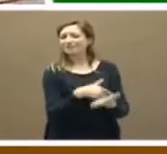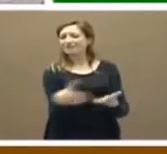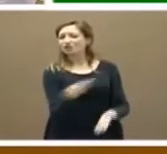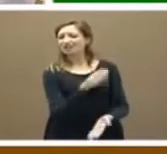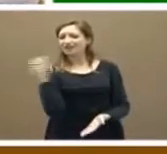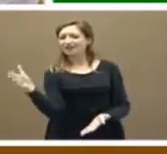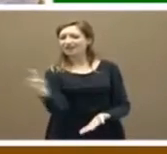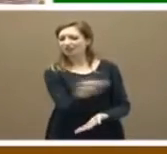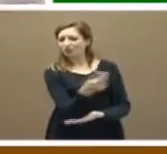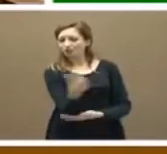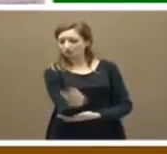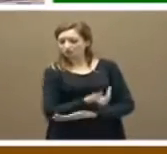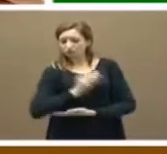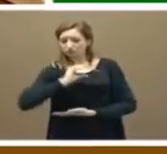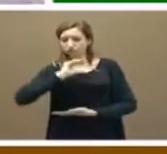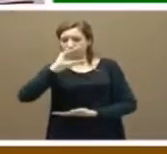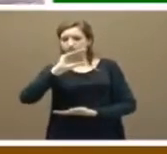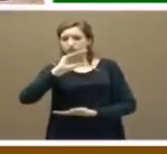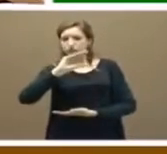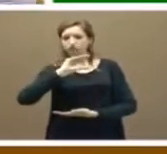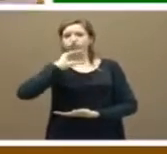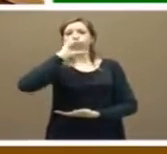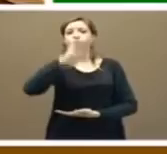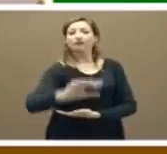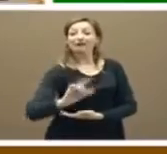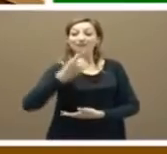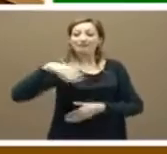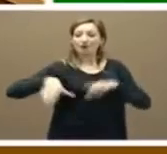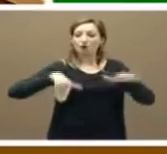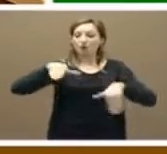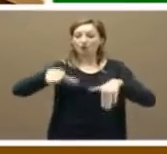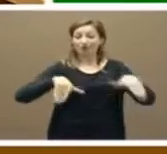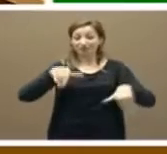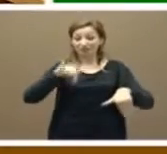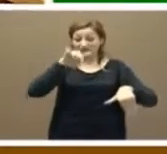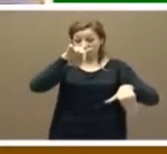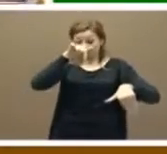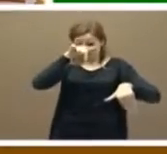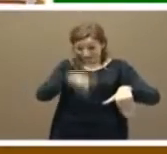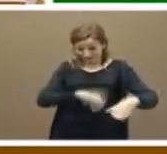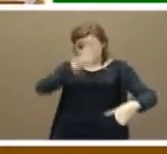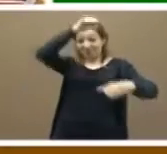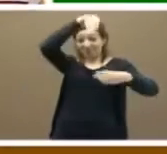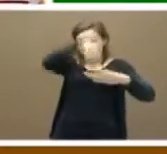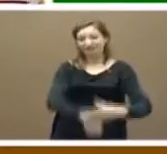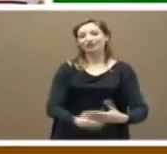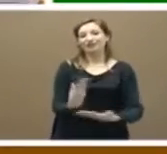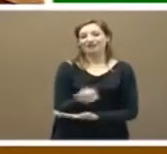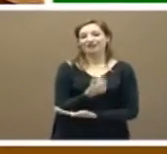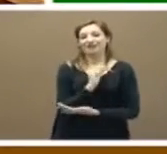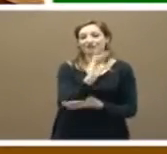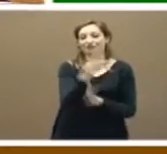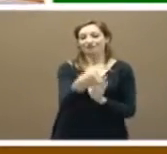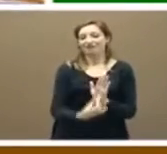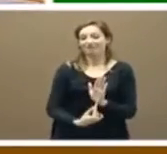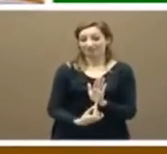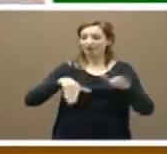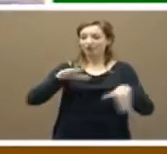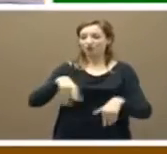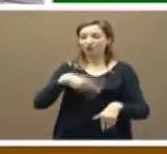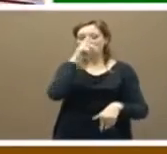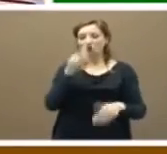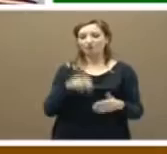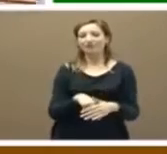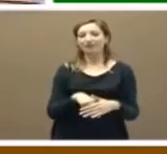euros que estarán en la calle en la primera convocatoria, que son a las que corresponden este tipo de ayudas y medidas, en la primera